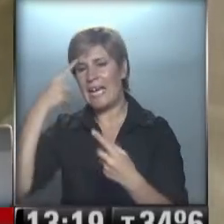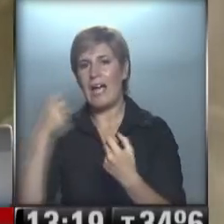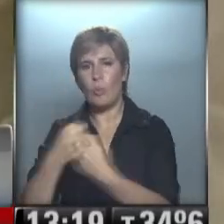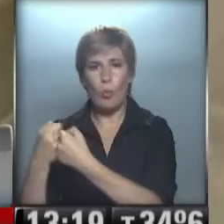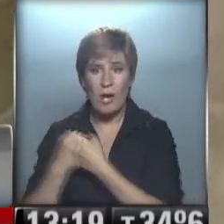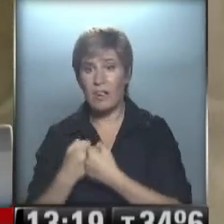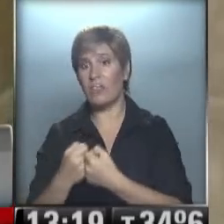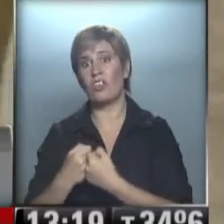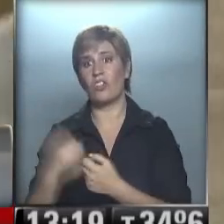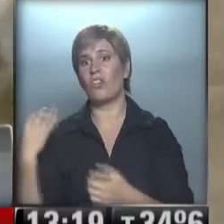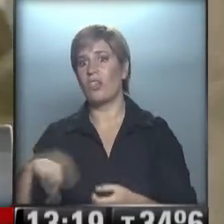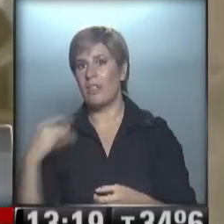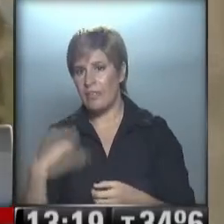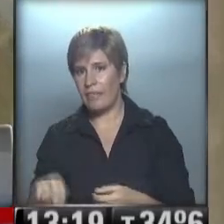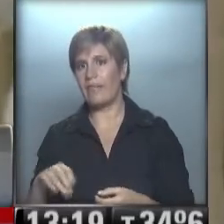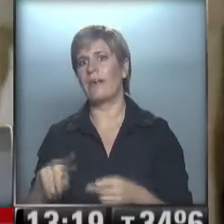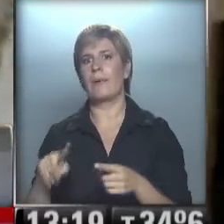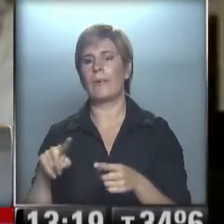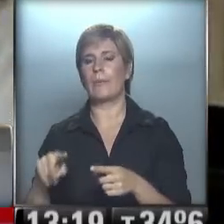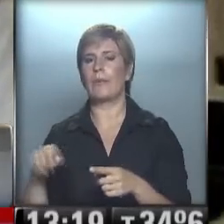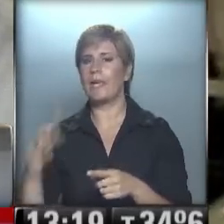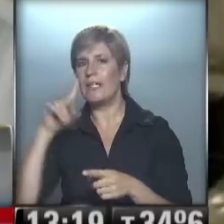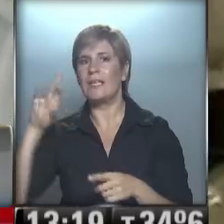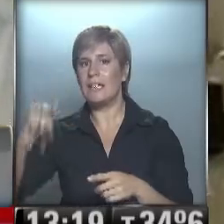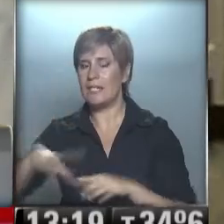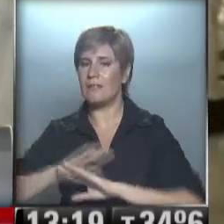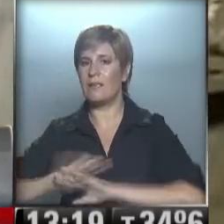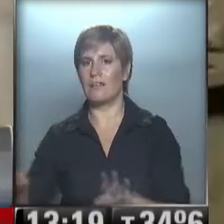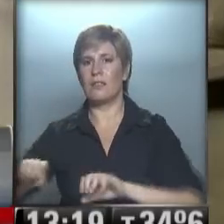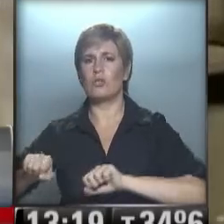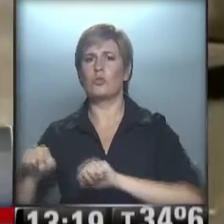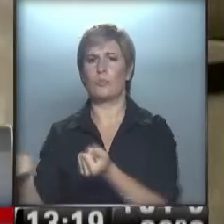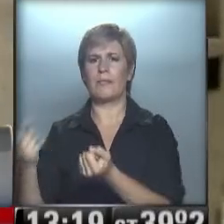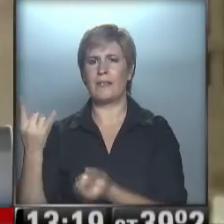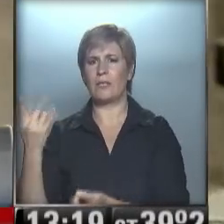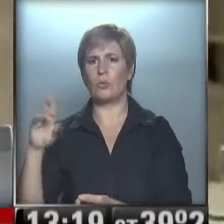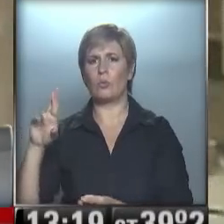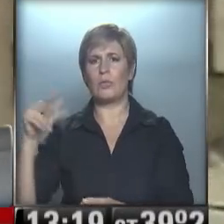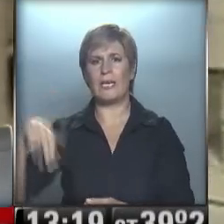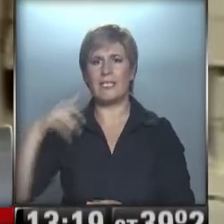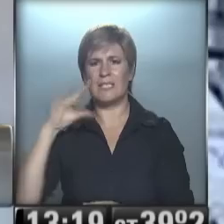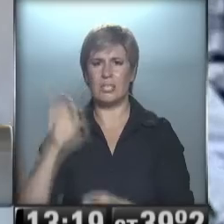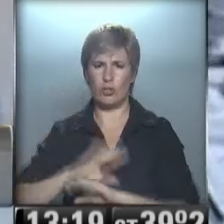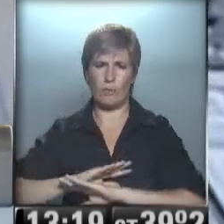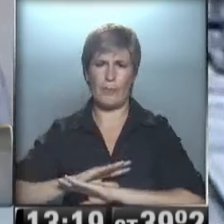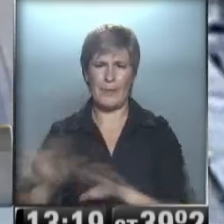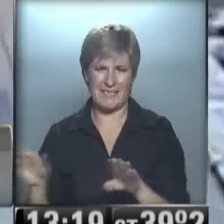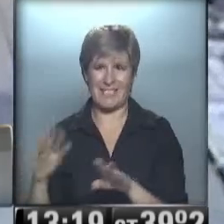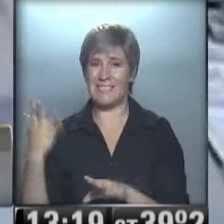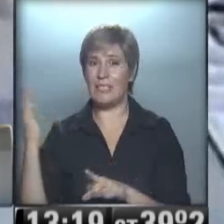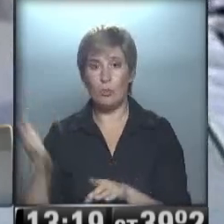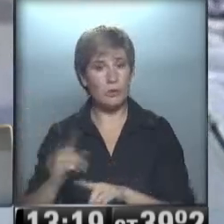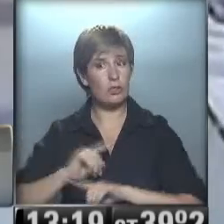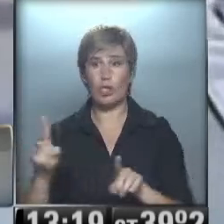Irán no acepta terminar definitivamente con todo tipo de enriquecimiento de uranio, no solo con bajarlo al